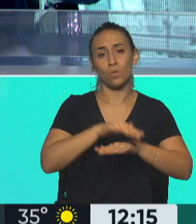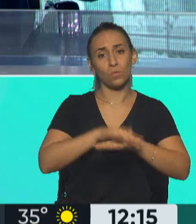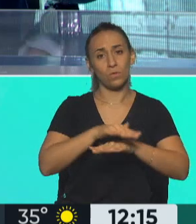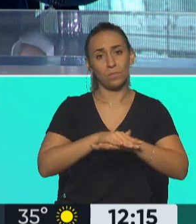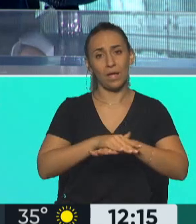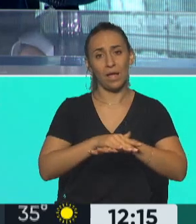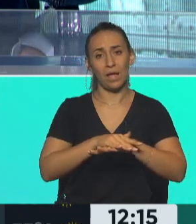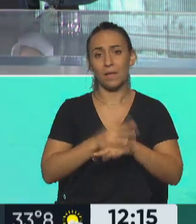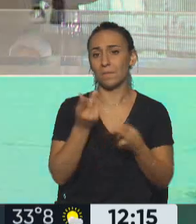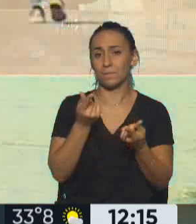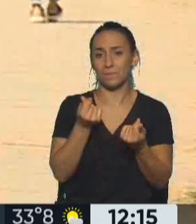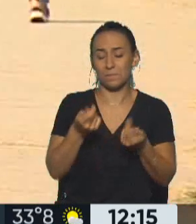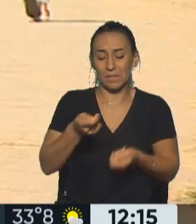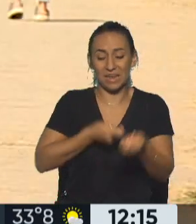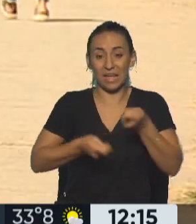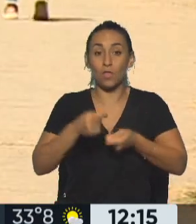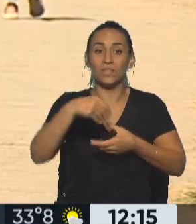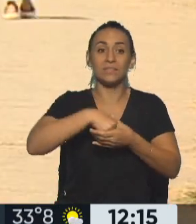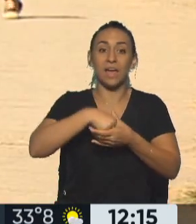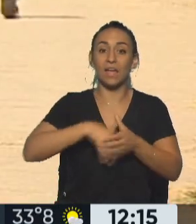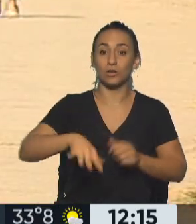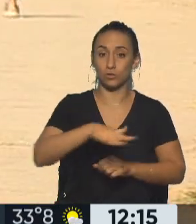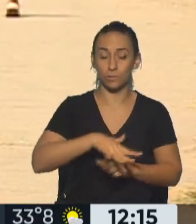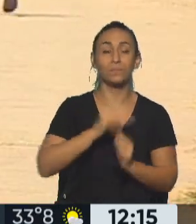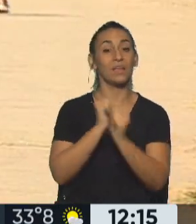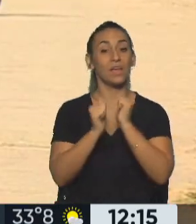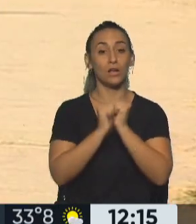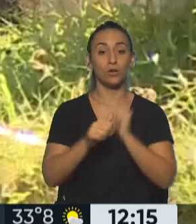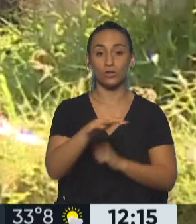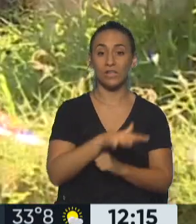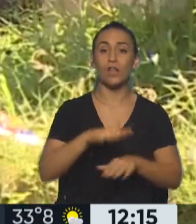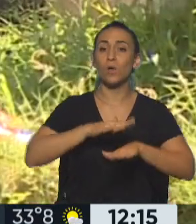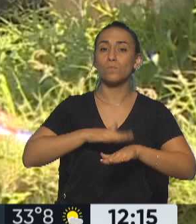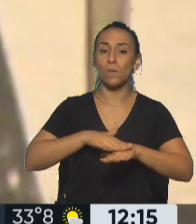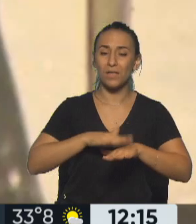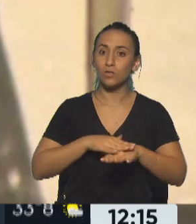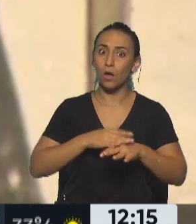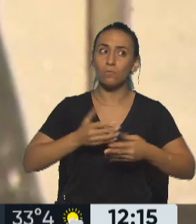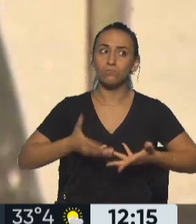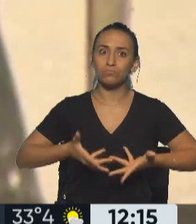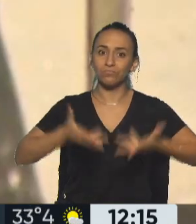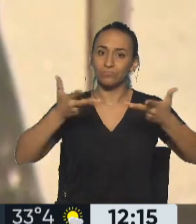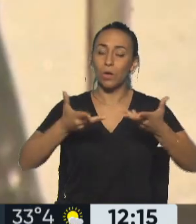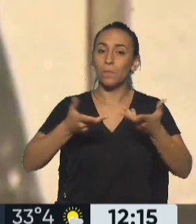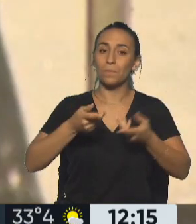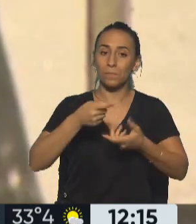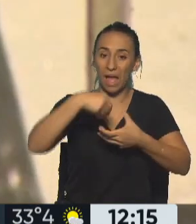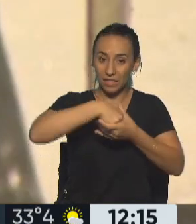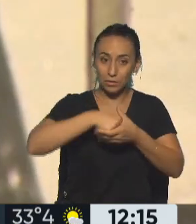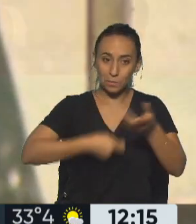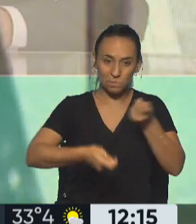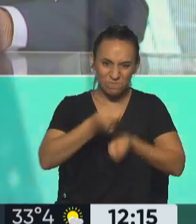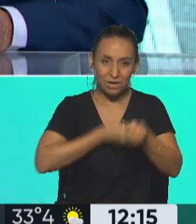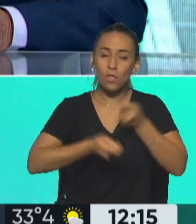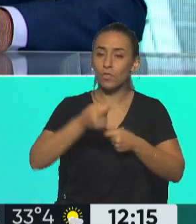problema de mercado interno. Rosario, en los momentos de bonanza, se generó y fue creciendo un mercado interno de mucho consumo,